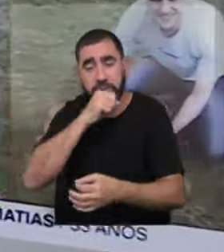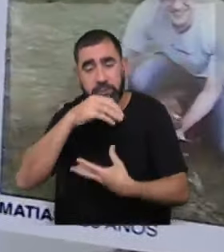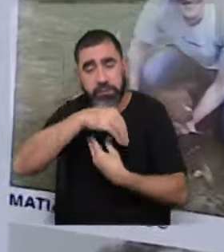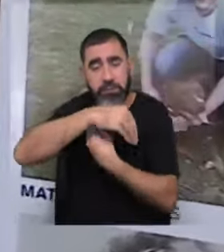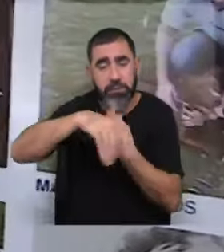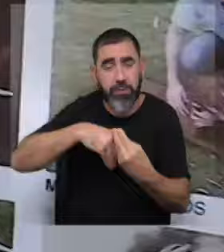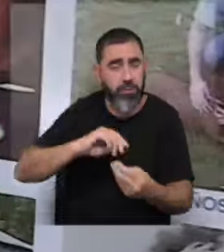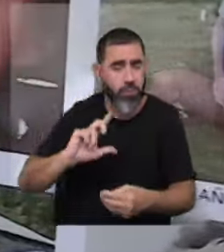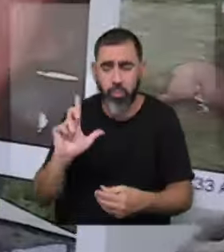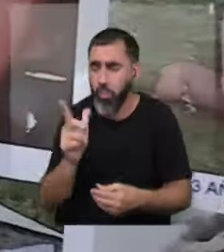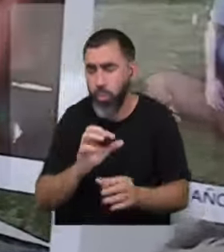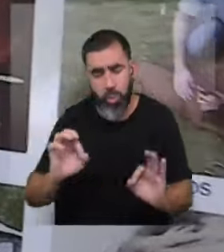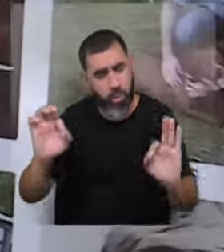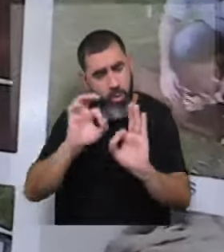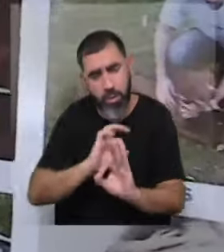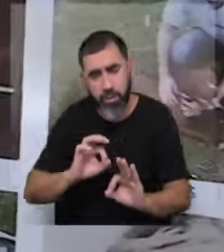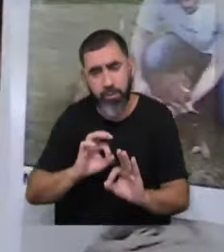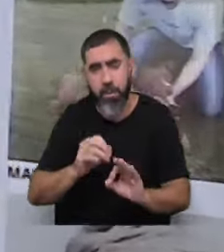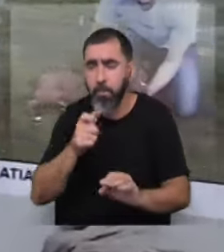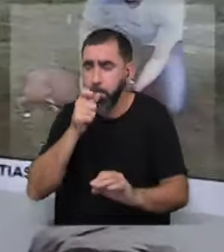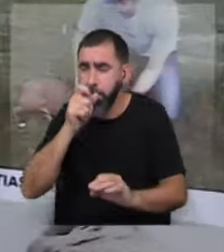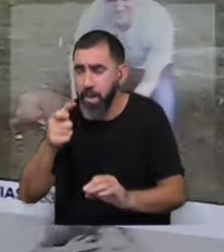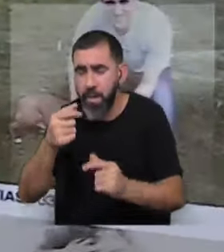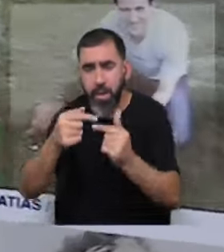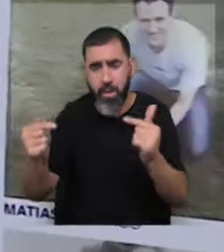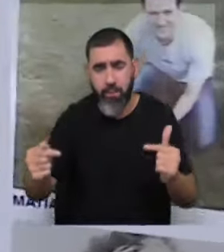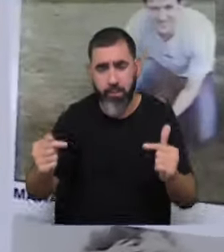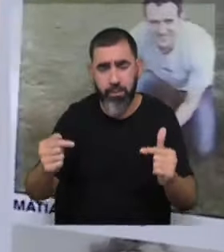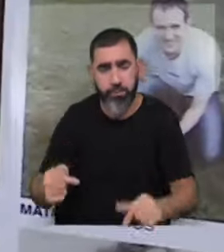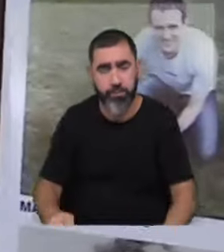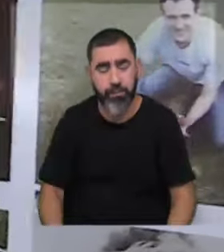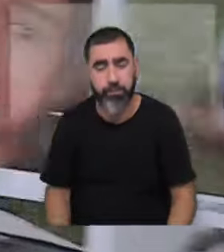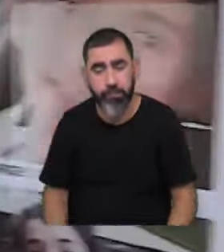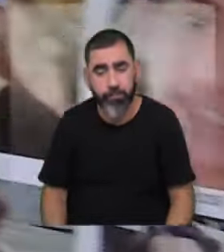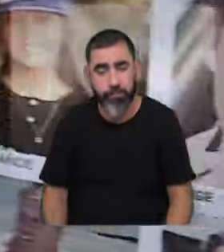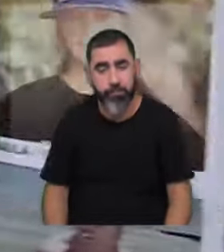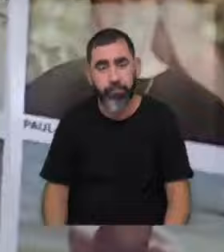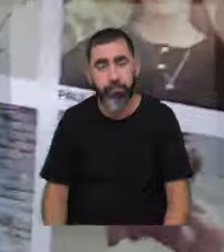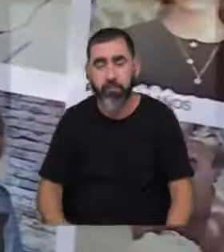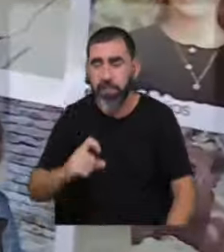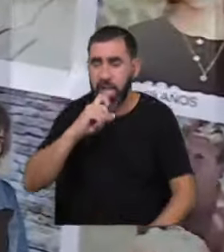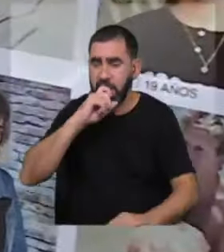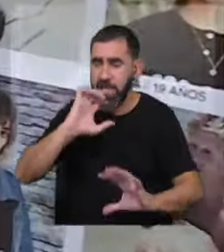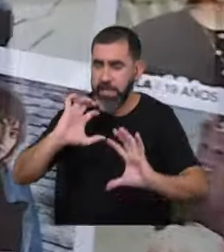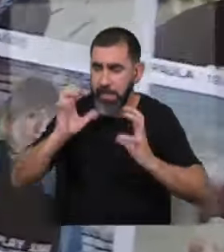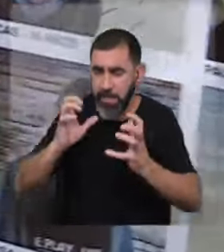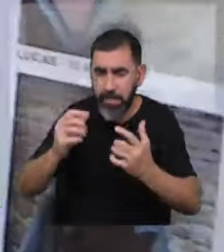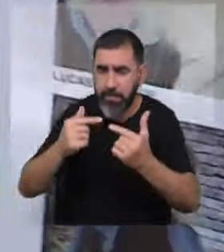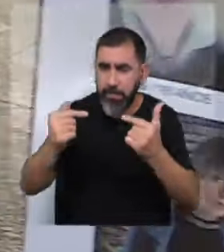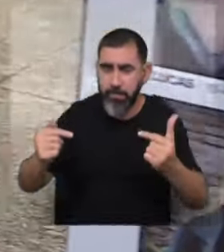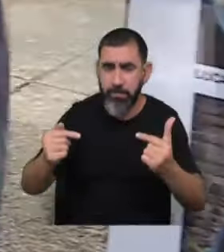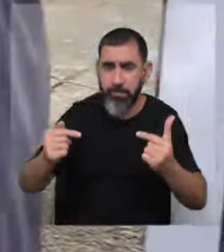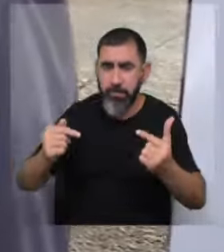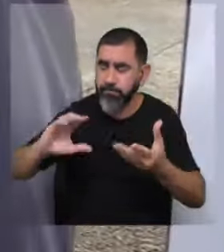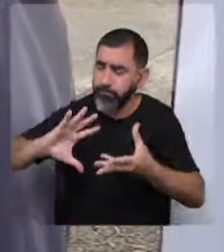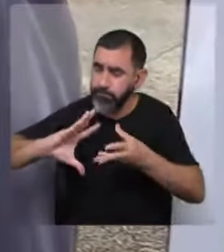no existan, que le pongan palabra a las cosas, que la rabia y el enojo lo